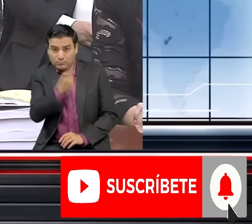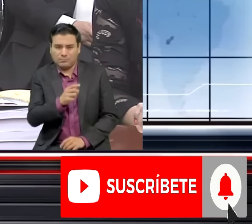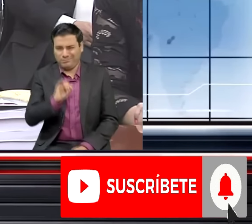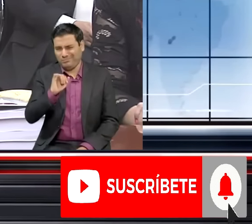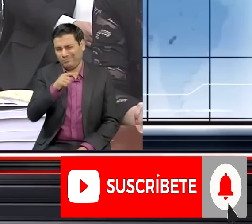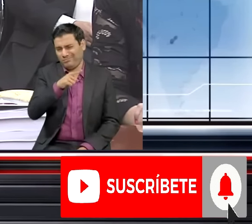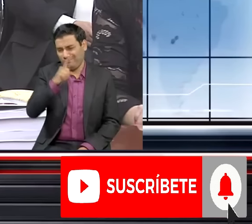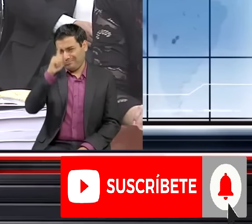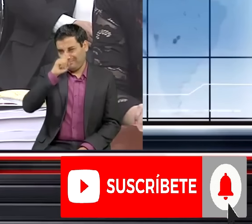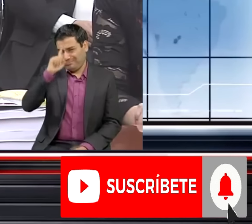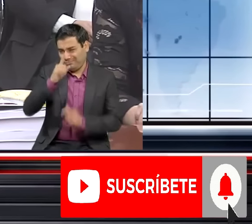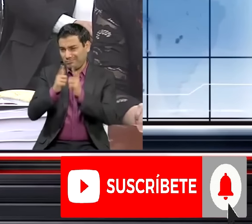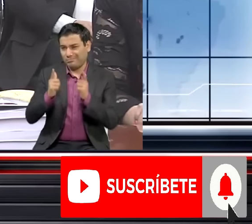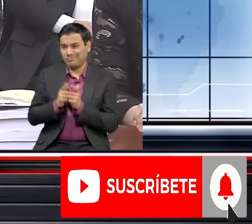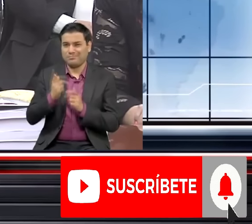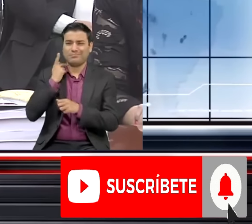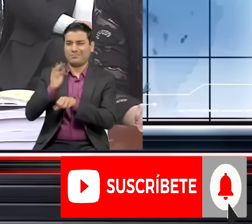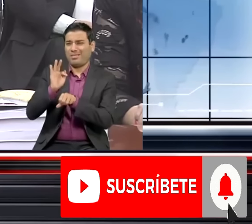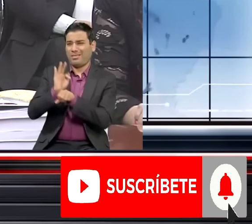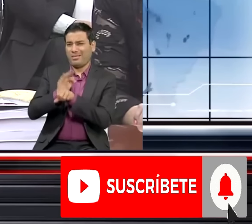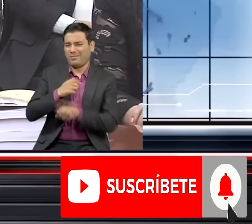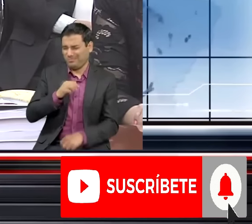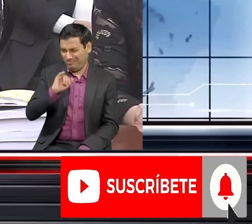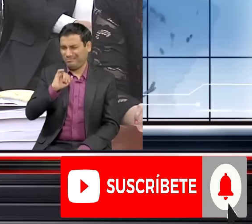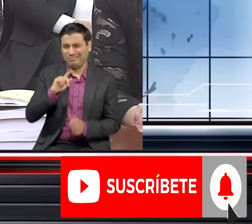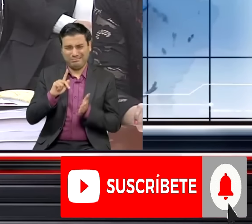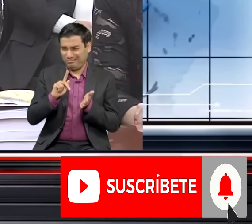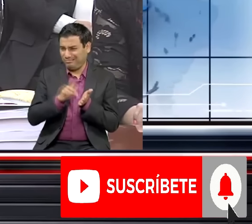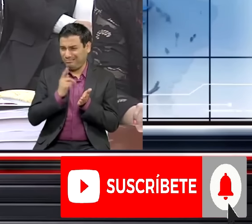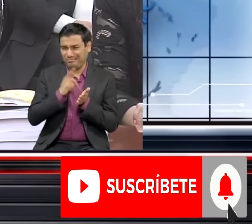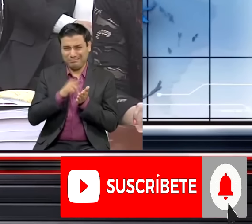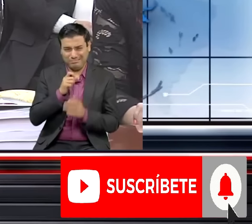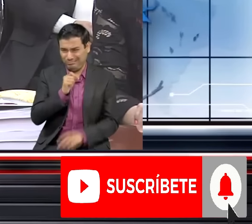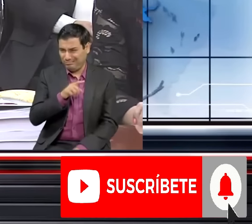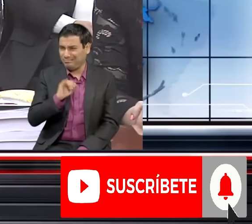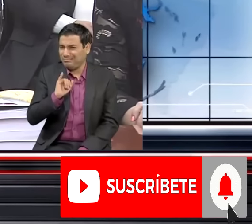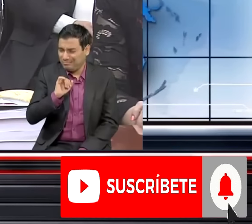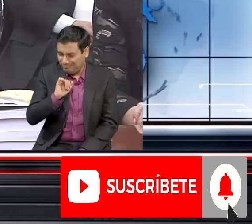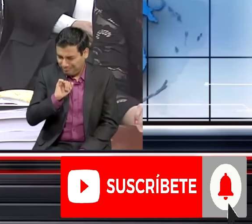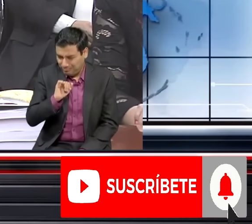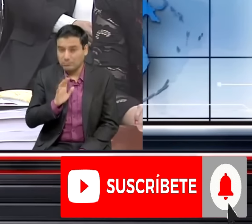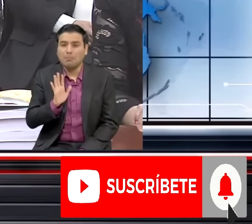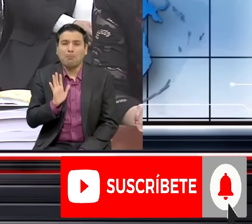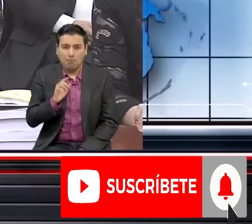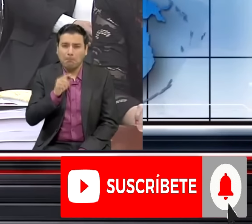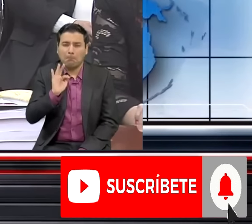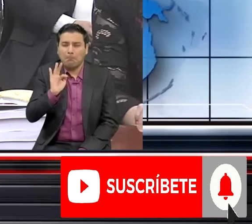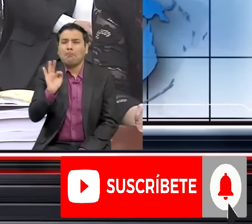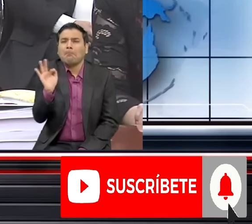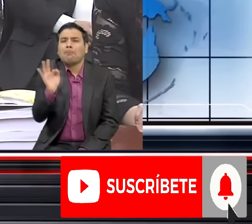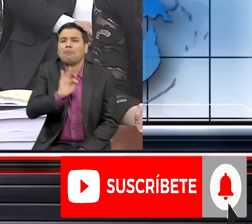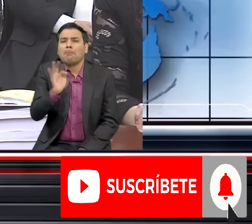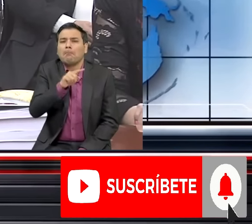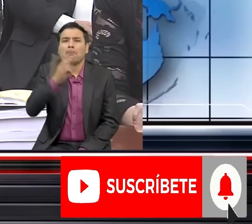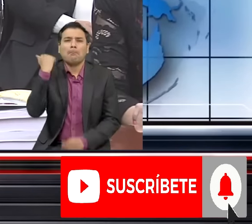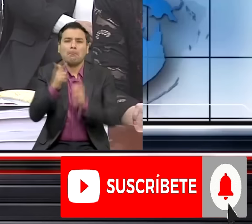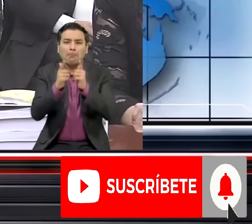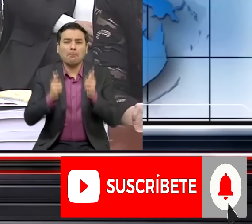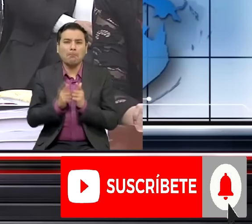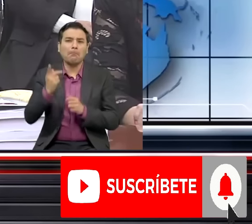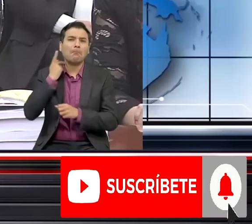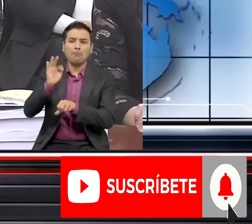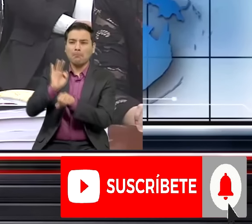su parte, facciosa, reiterada, permanente, y uno puede tener un origen, eso no es ningún problema, sí se